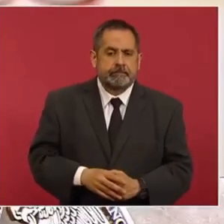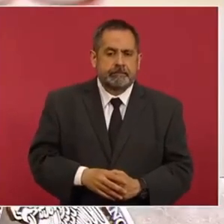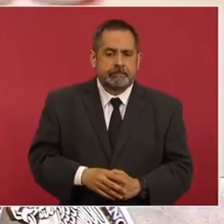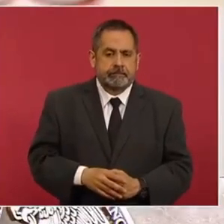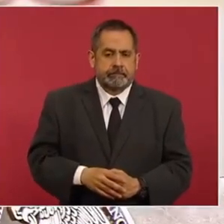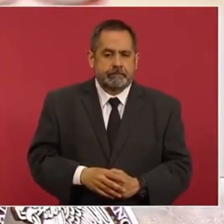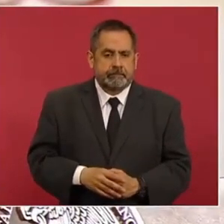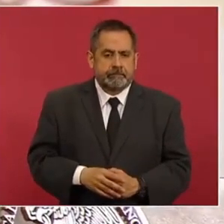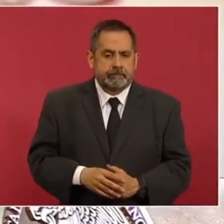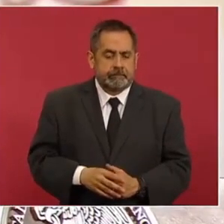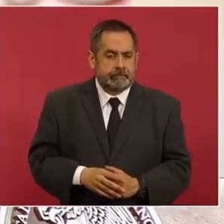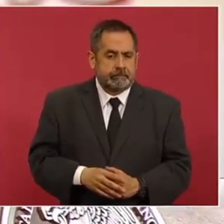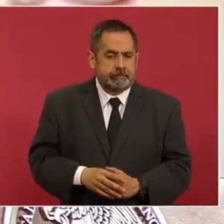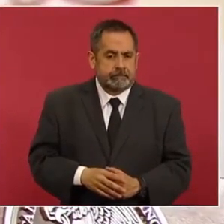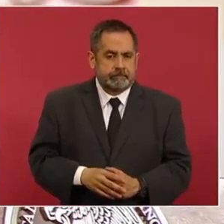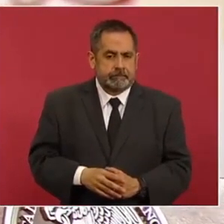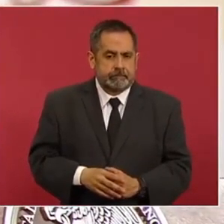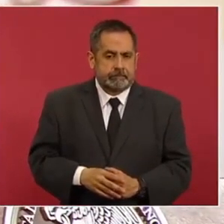qué cosa fuera, ¿no?